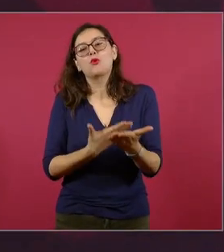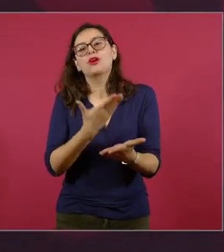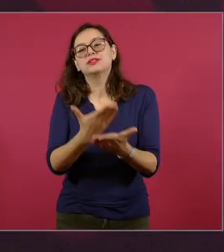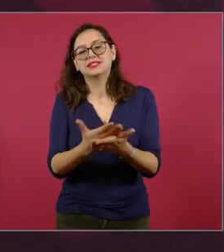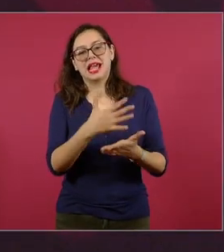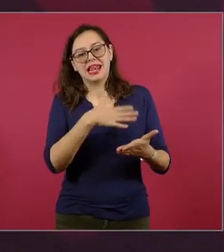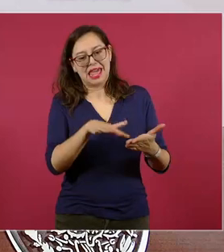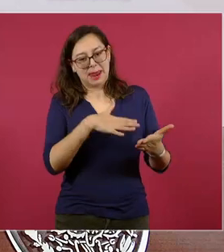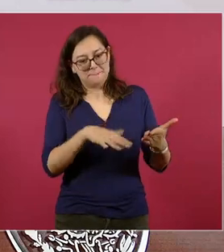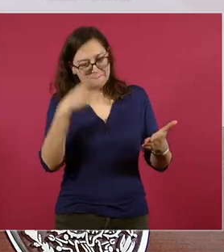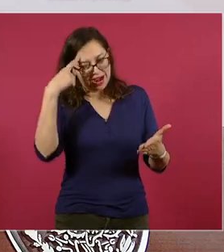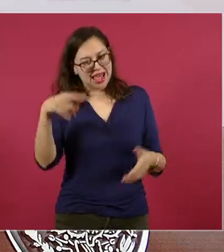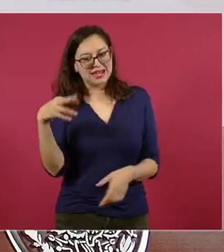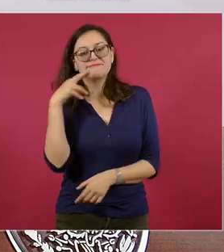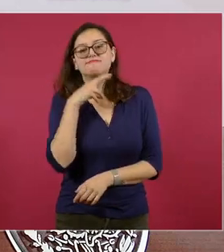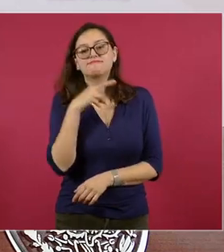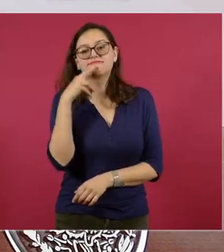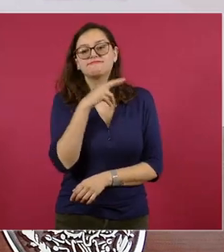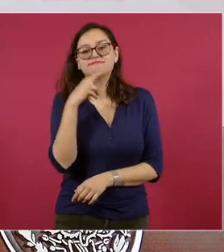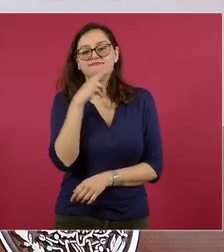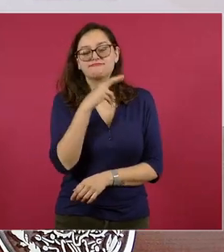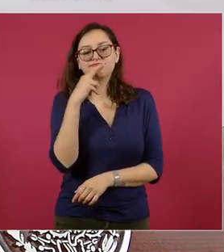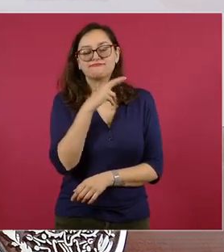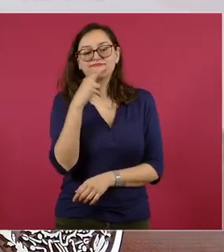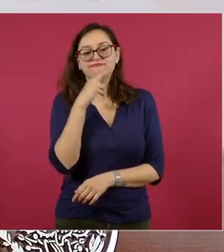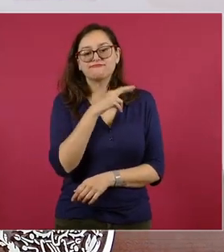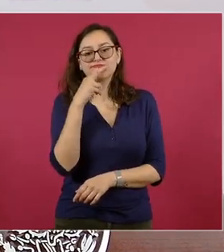Para hablar rápido,